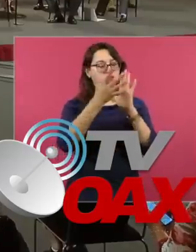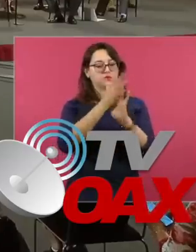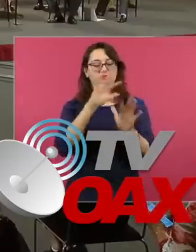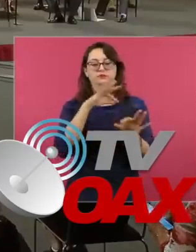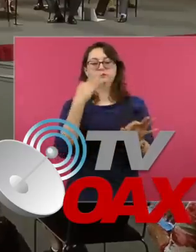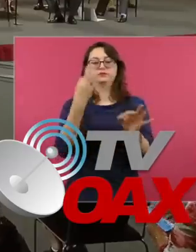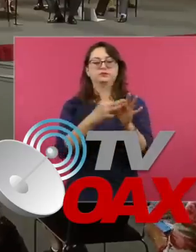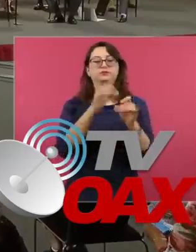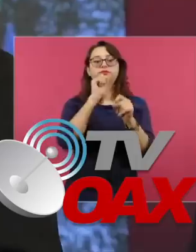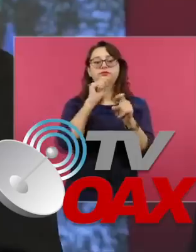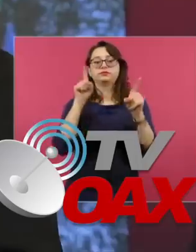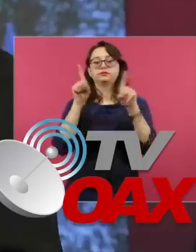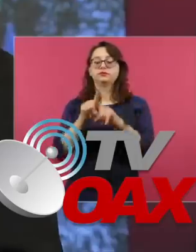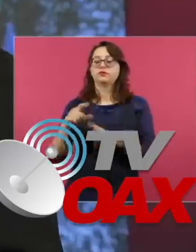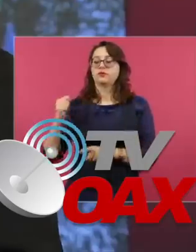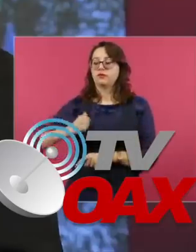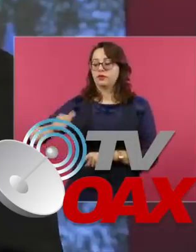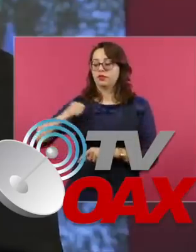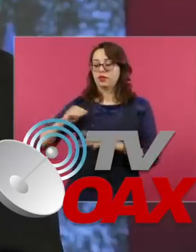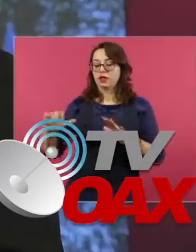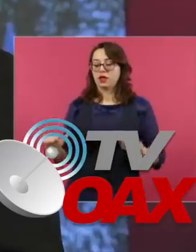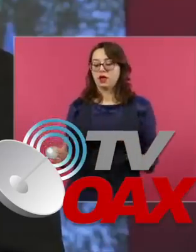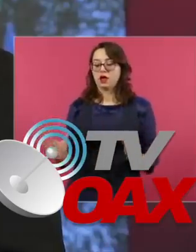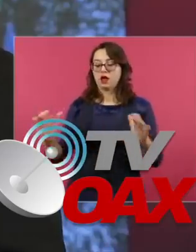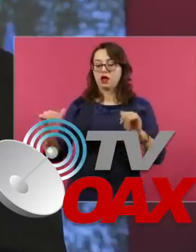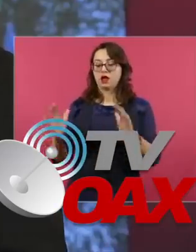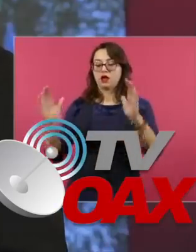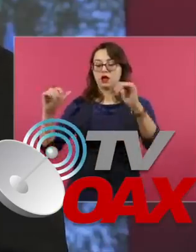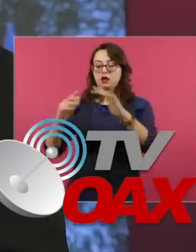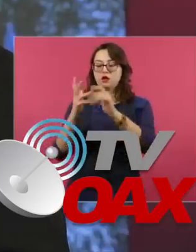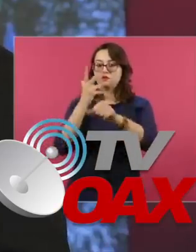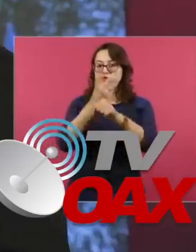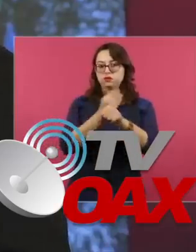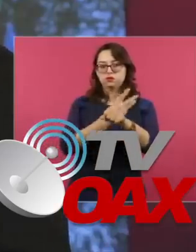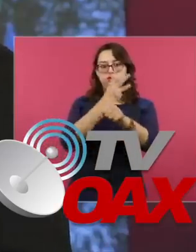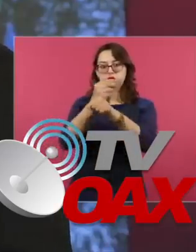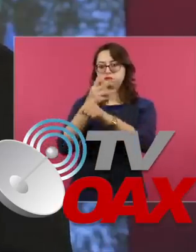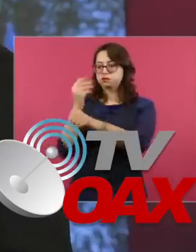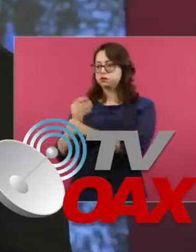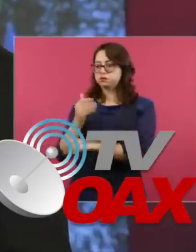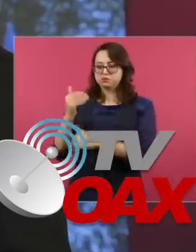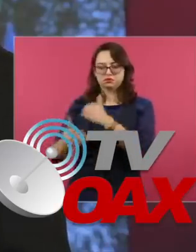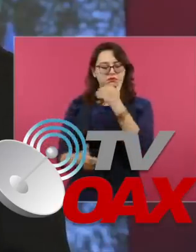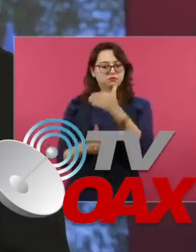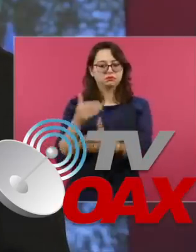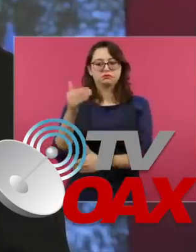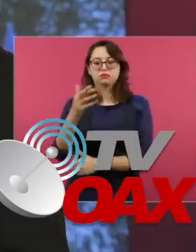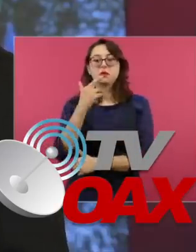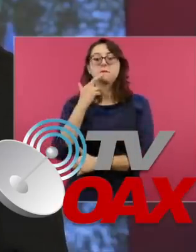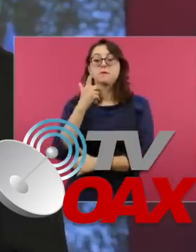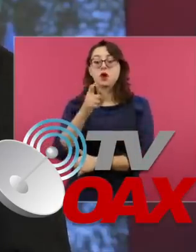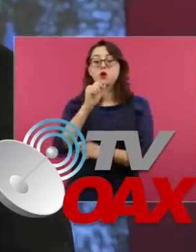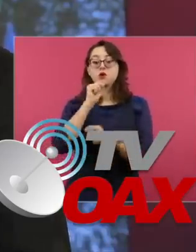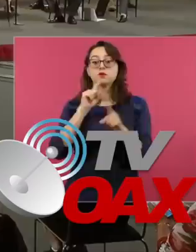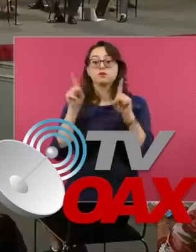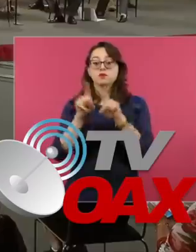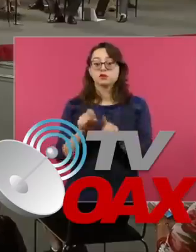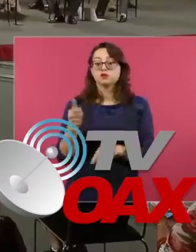el programa Promesa, el mejoramiento de los sitios de Esná y Escalunquín y el Hotel Tren